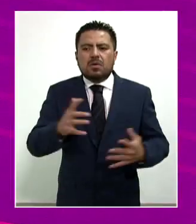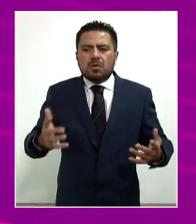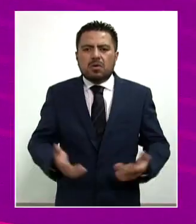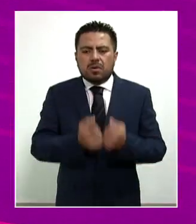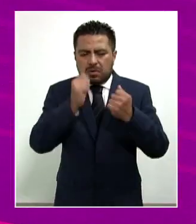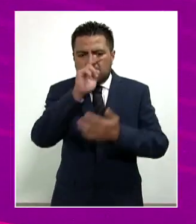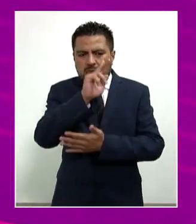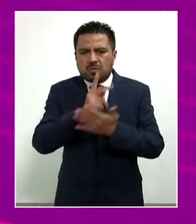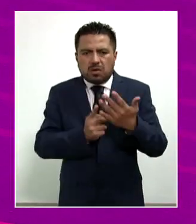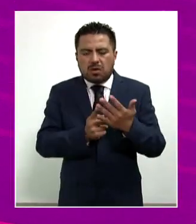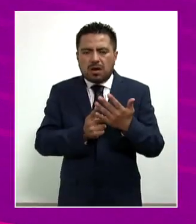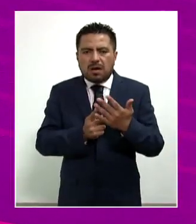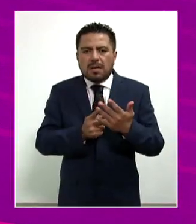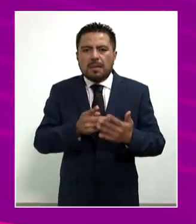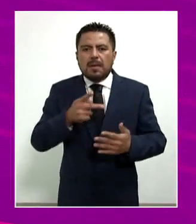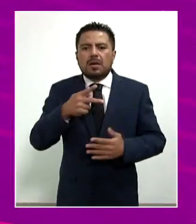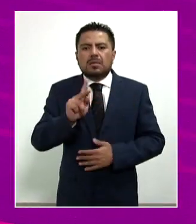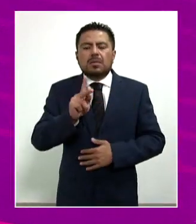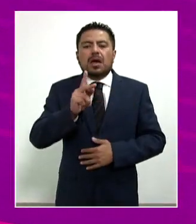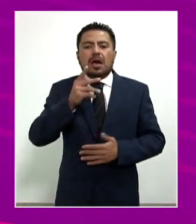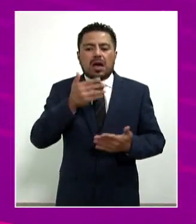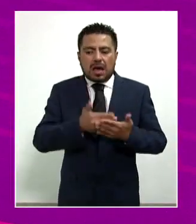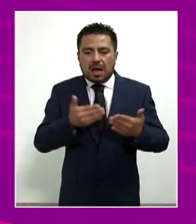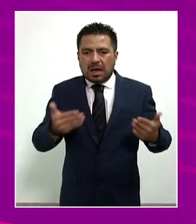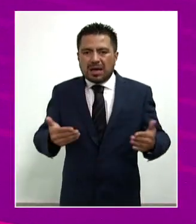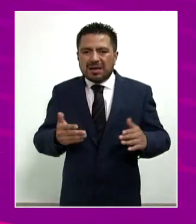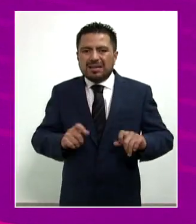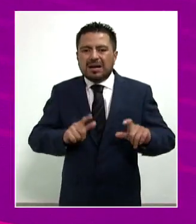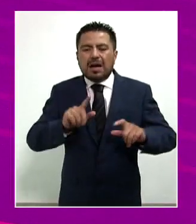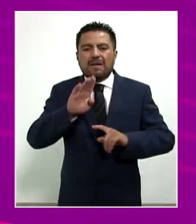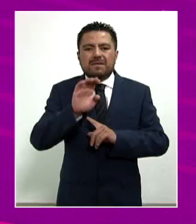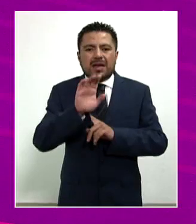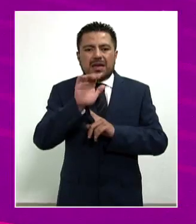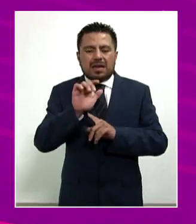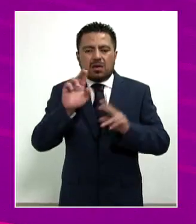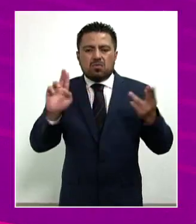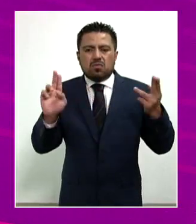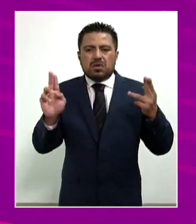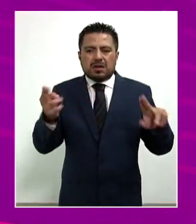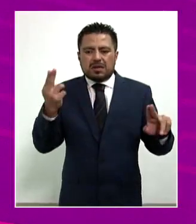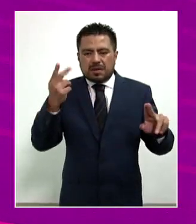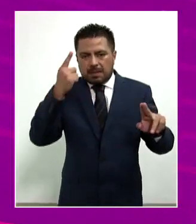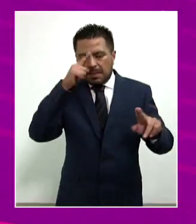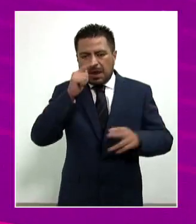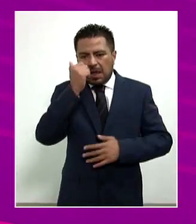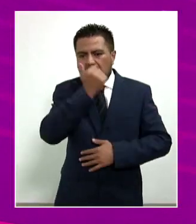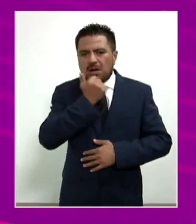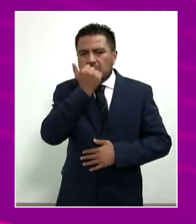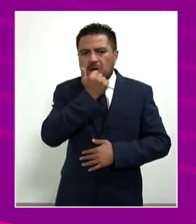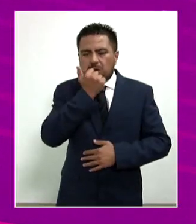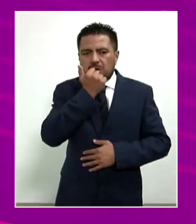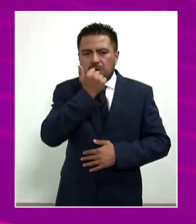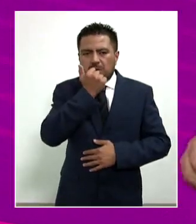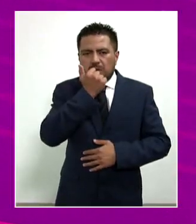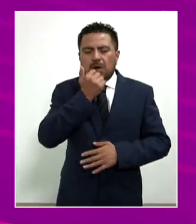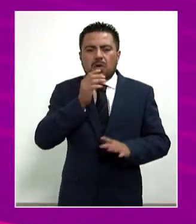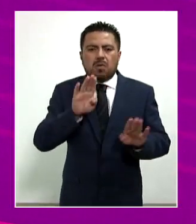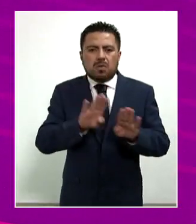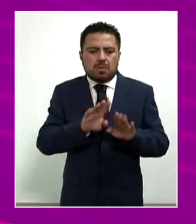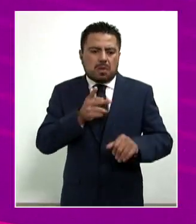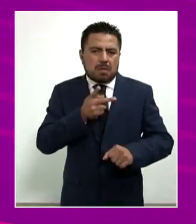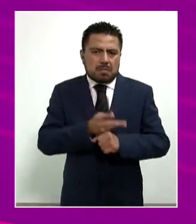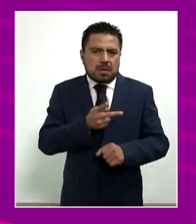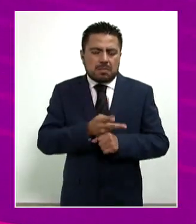los programas, pero un caso es hoy la beca universal para los estudiantes de educación media